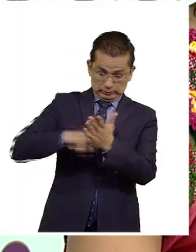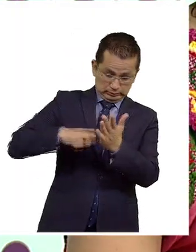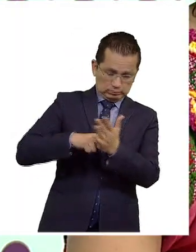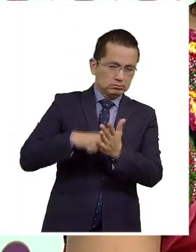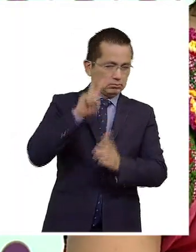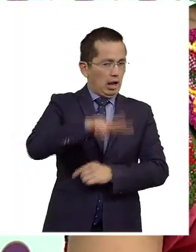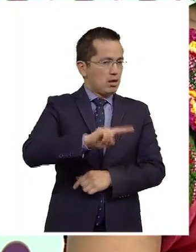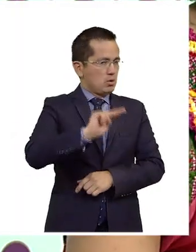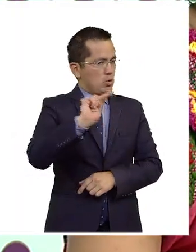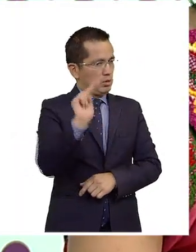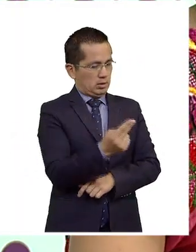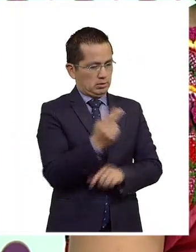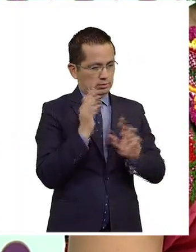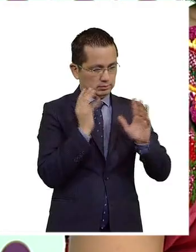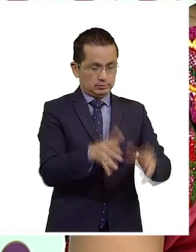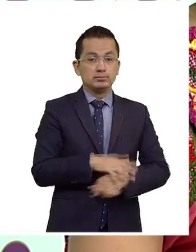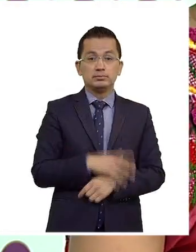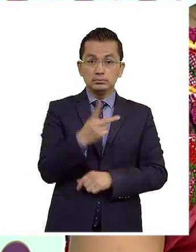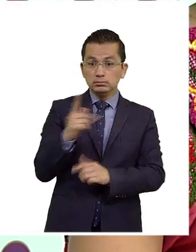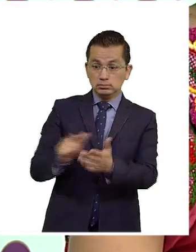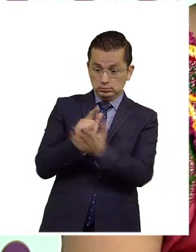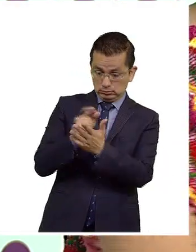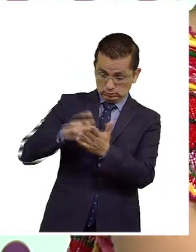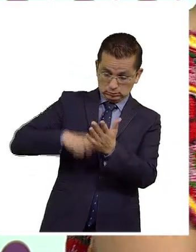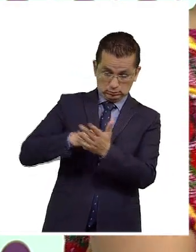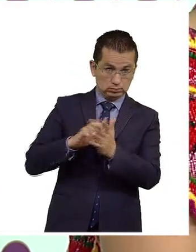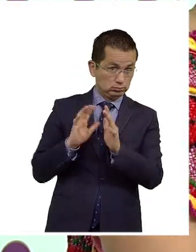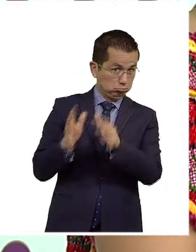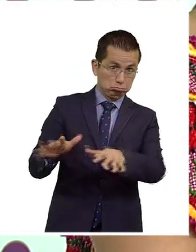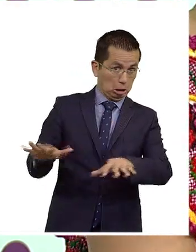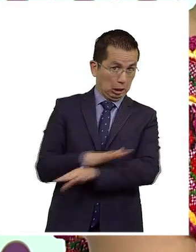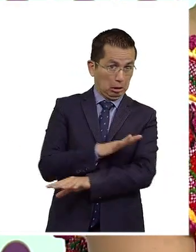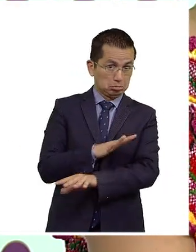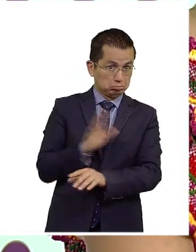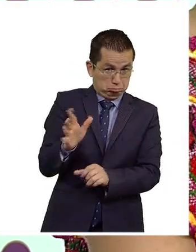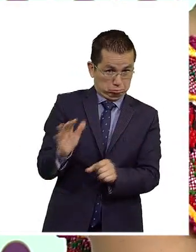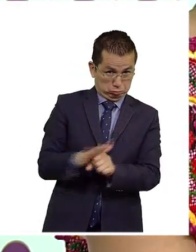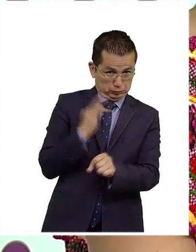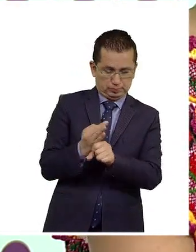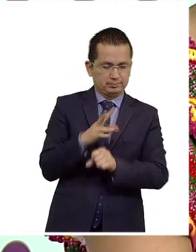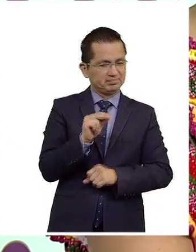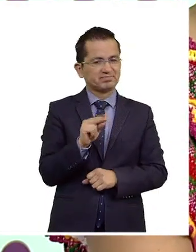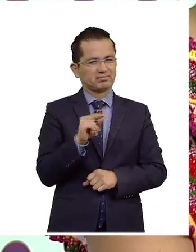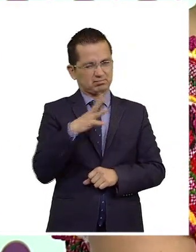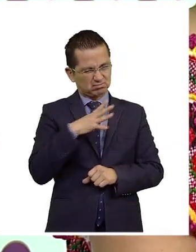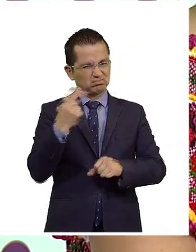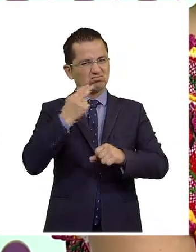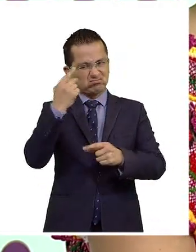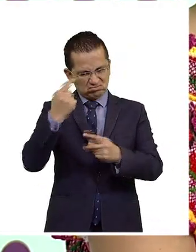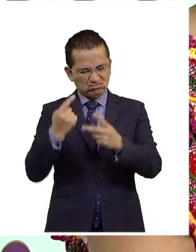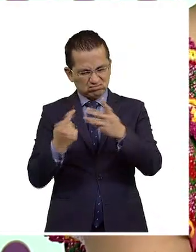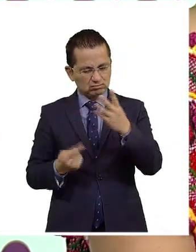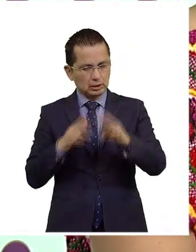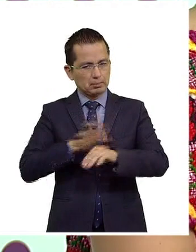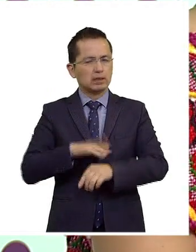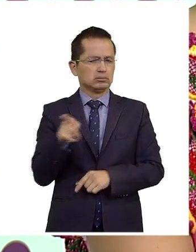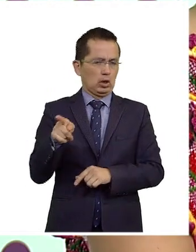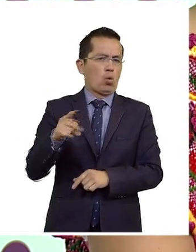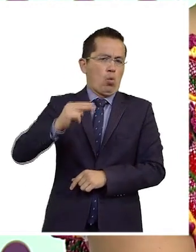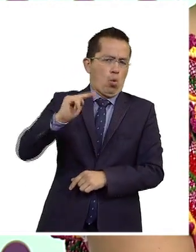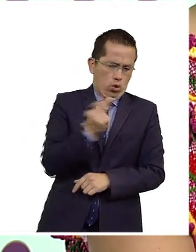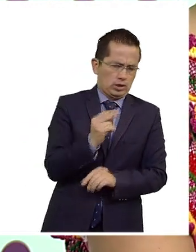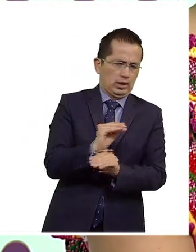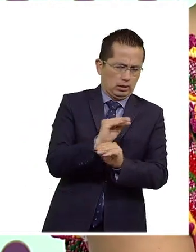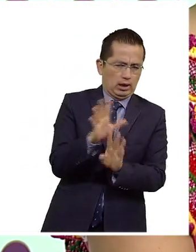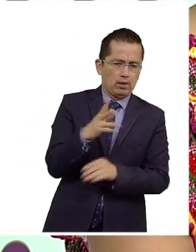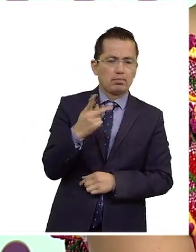la reforma, necesitamos un conjunto de cosas, principalmente la reforma es como lo urgente, pero necesitamos un conjunto